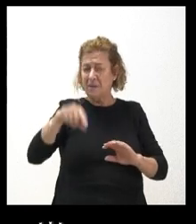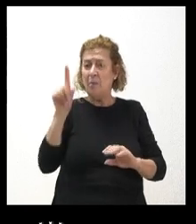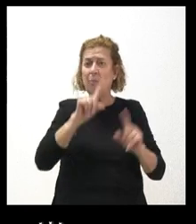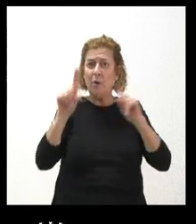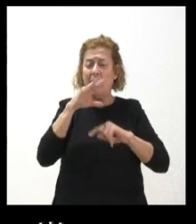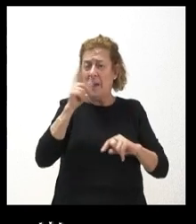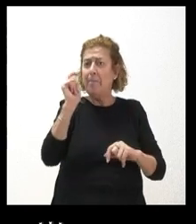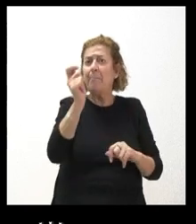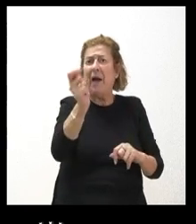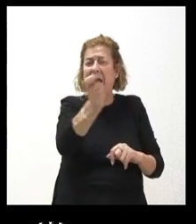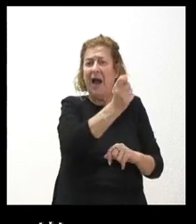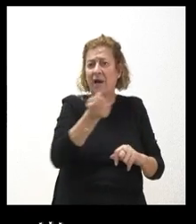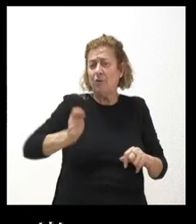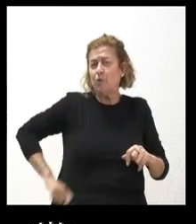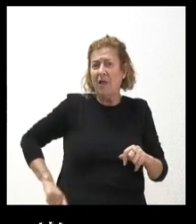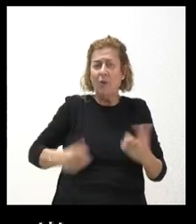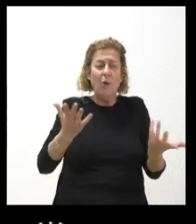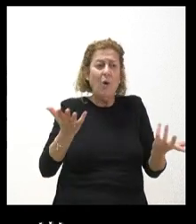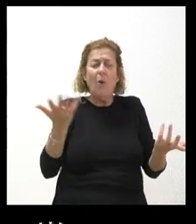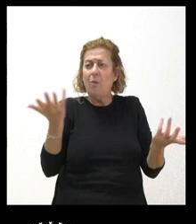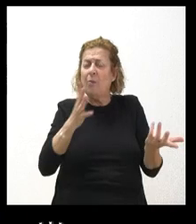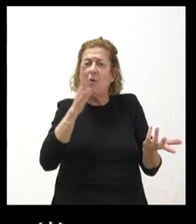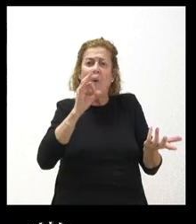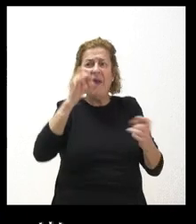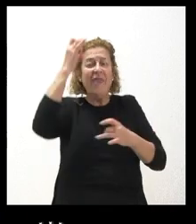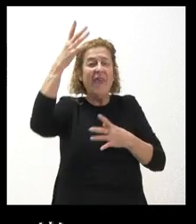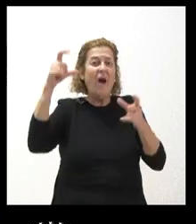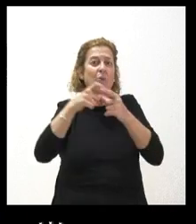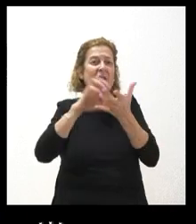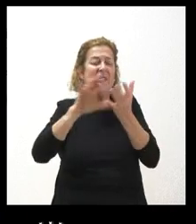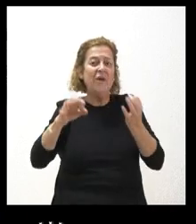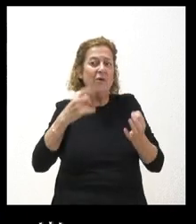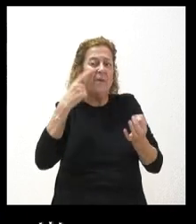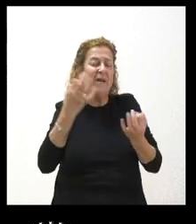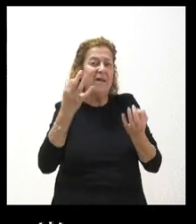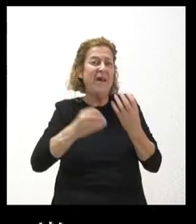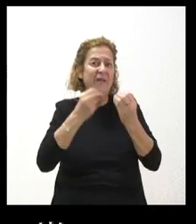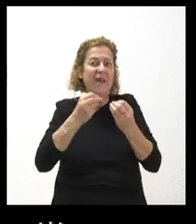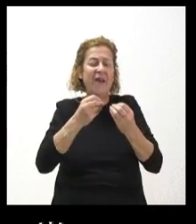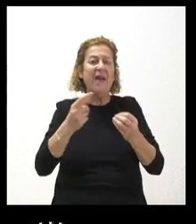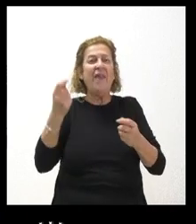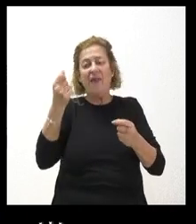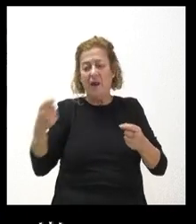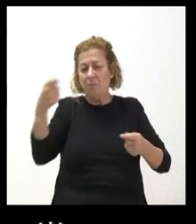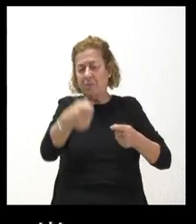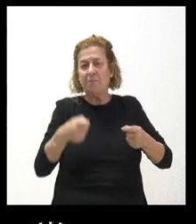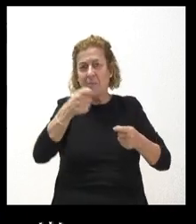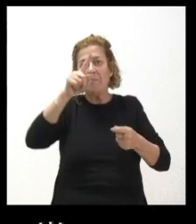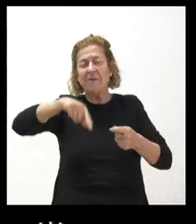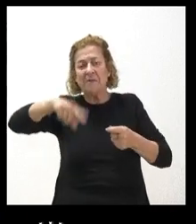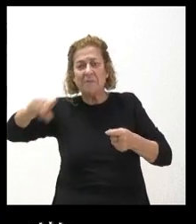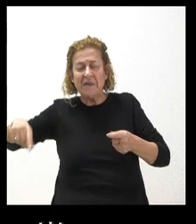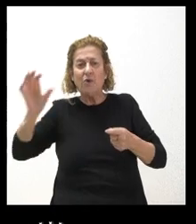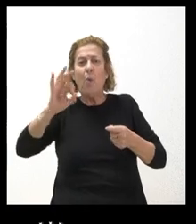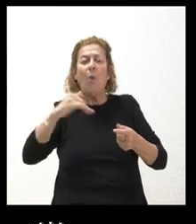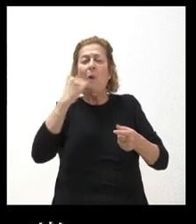nóminas Cuál va a ser un poquito la la idea que tiene la junta en este tema va a ir aportando cantidades cada mes o cómo lo